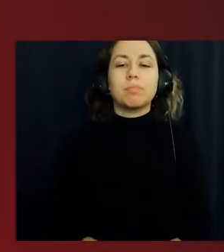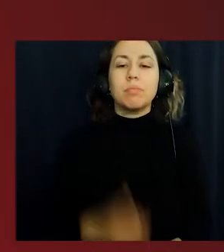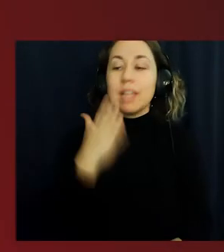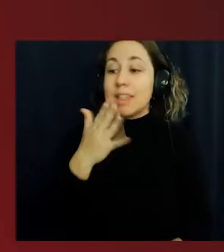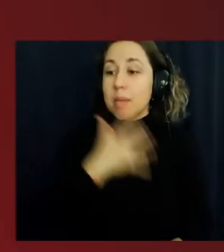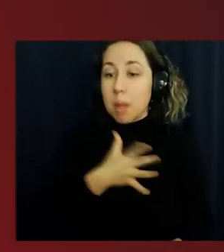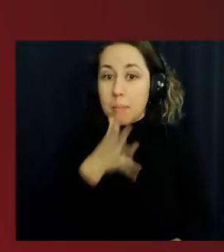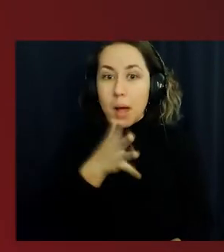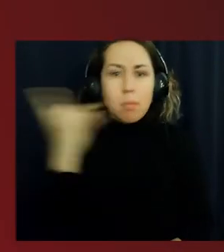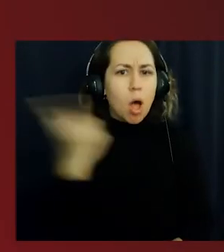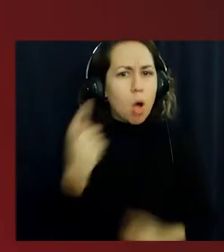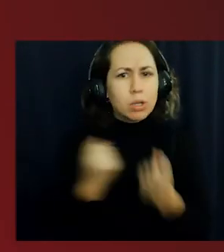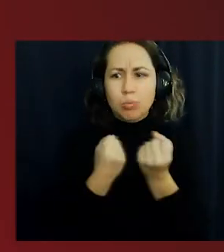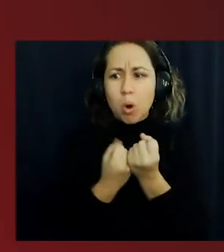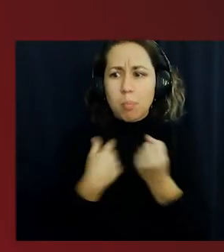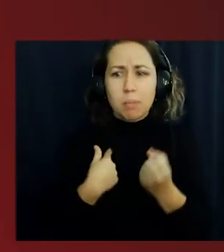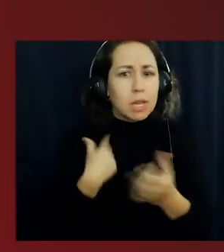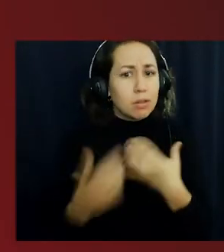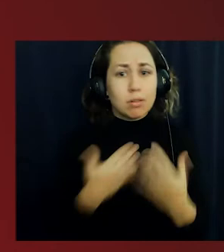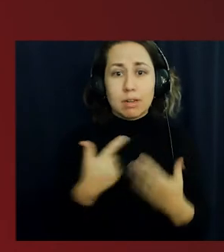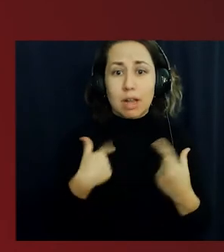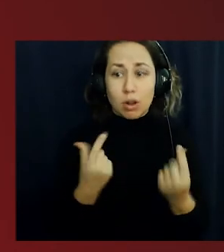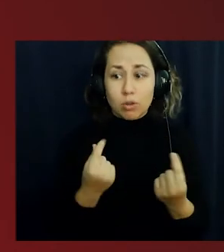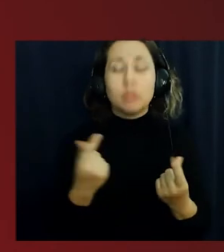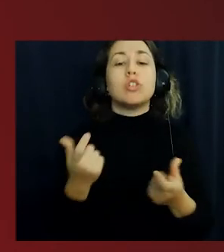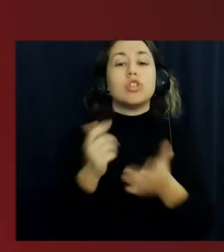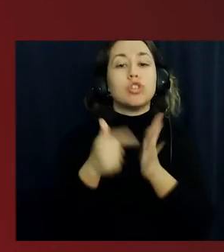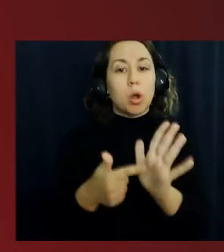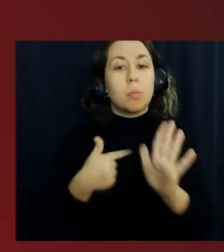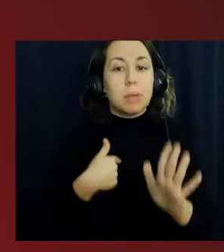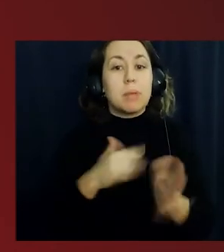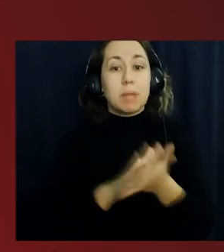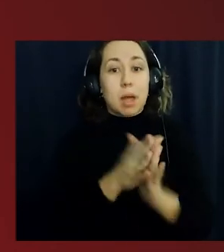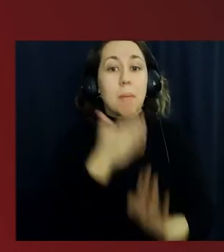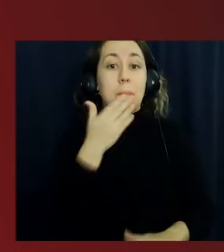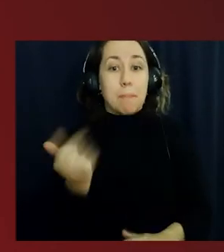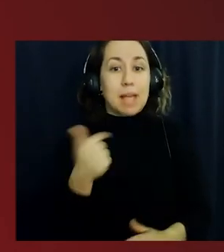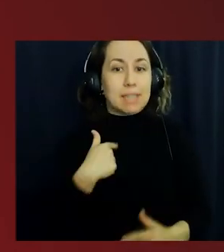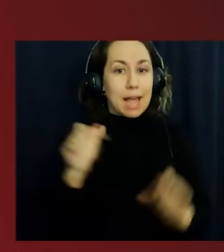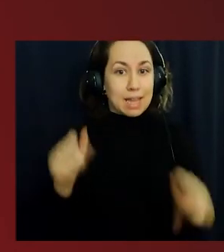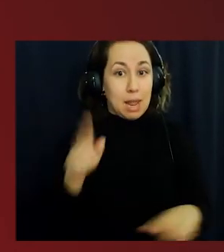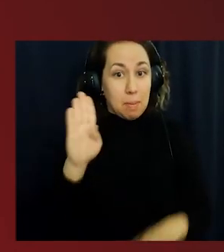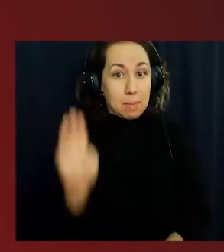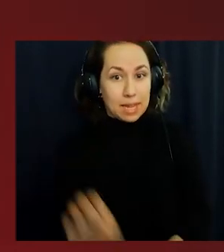Quiero agradecer a mi mamá por apoyarme en todo lo que hago y por impulsarme a ser lo mejor.